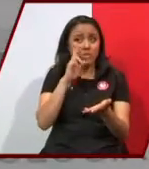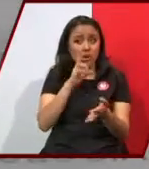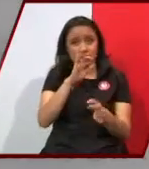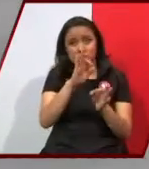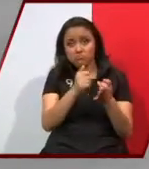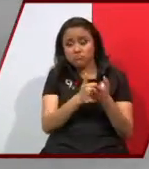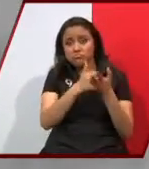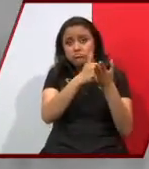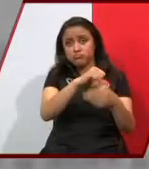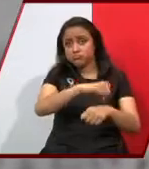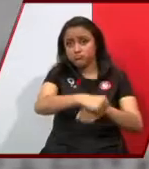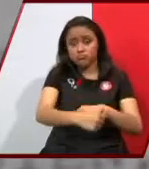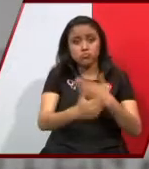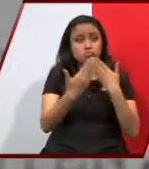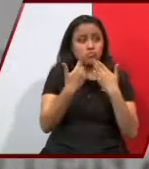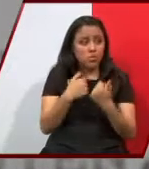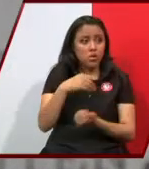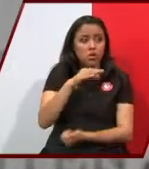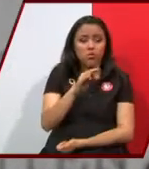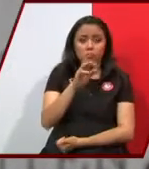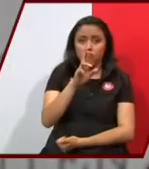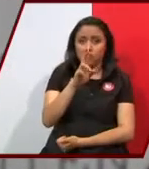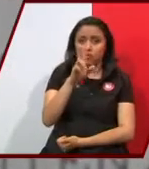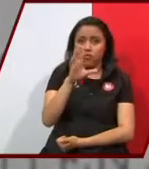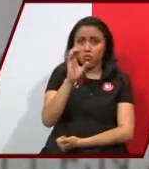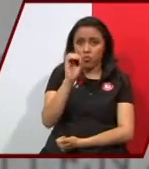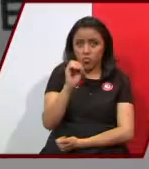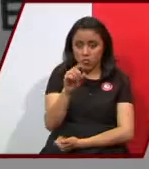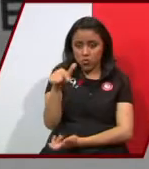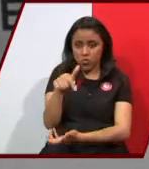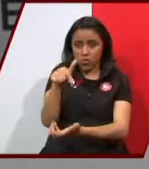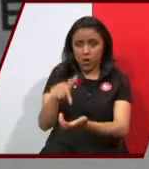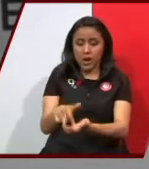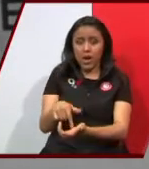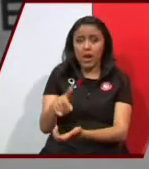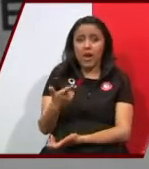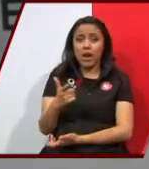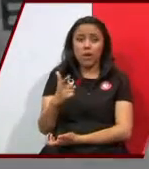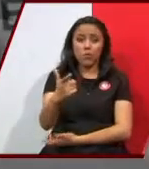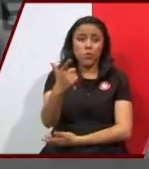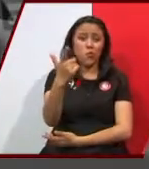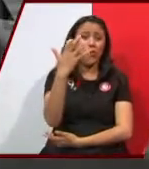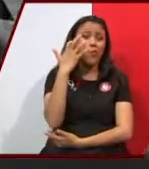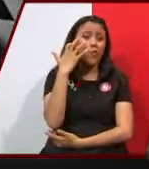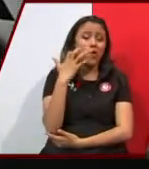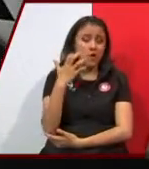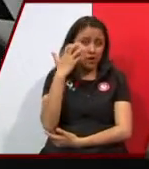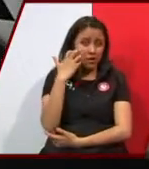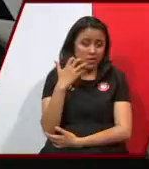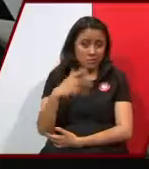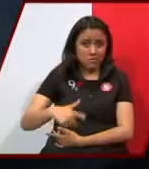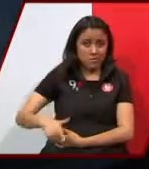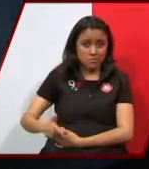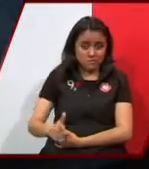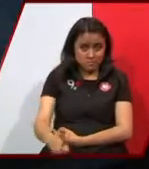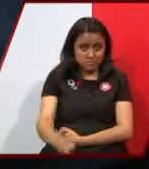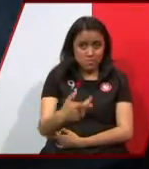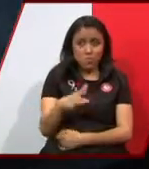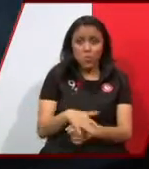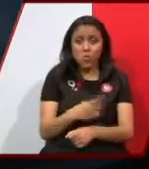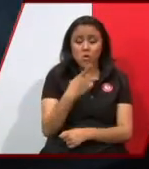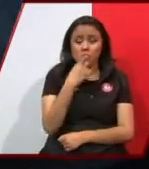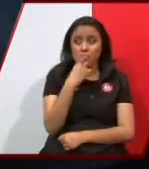operación. De acuerdo a Fruco, fueron transferidos al ISSSTE de León, Guanajuato, ya que en Aguascalientes no se contaba